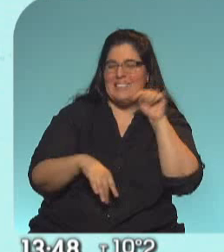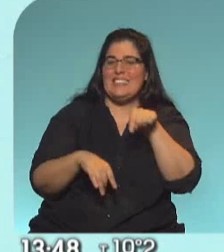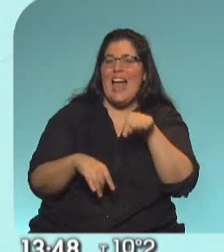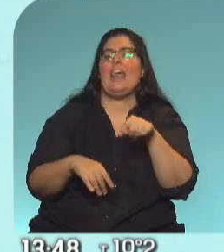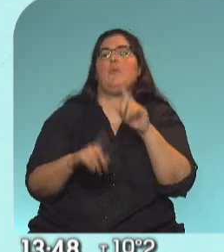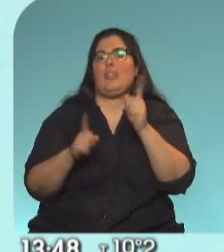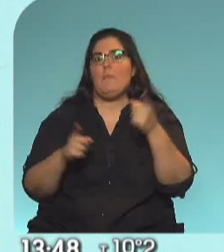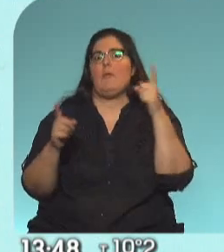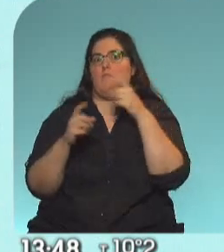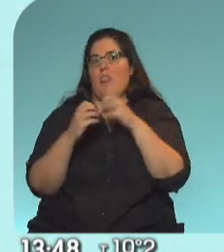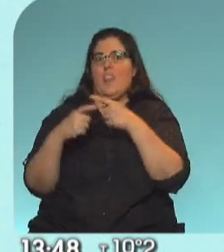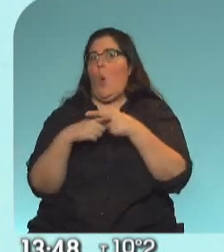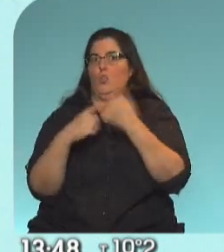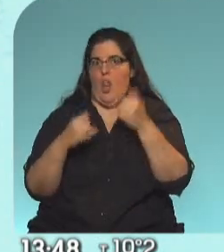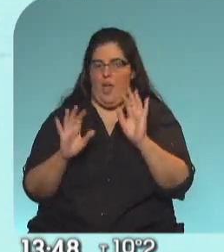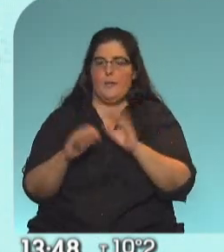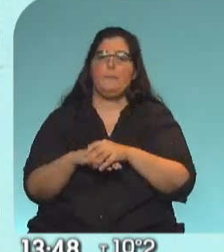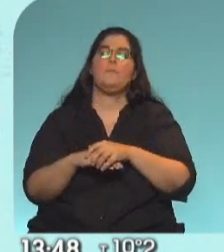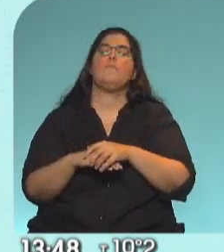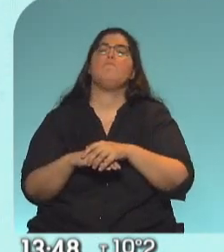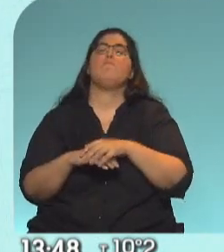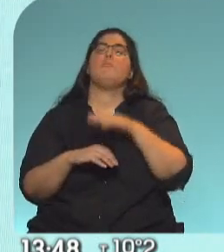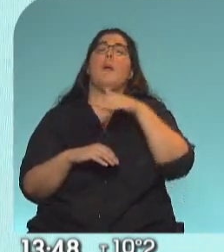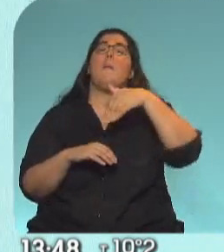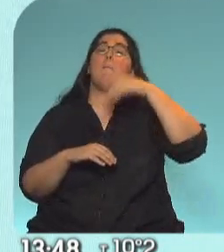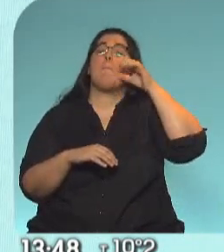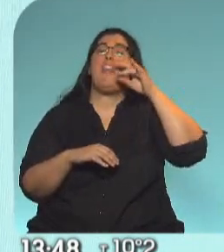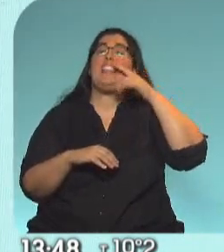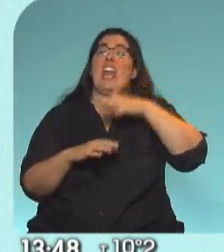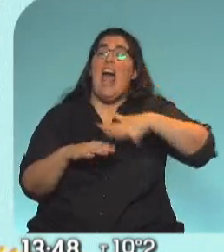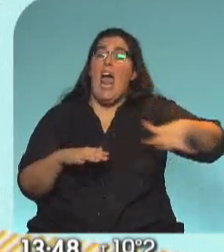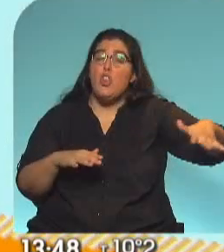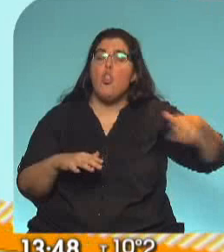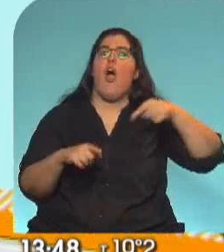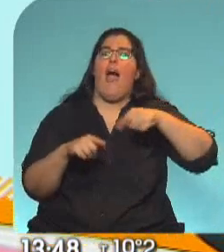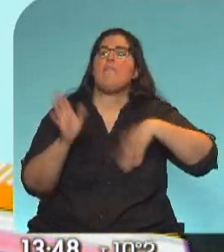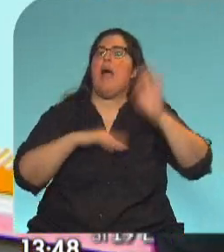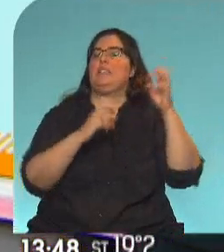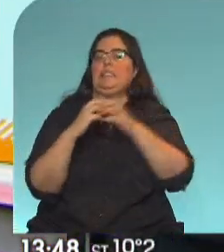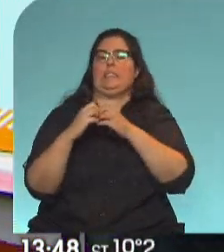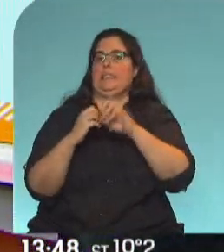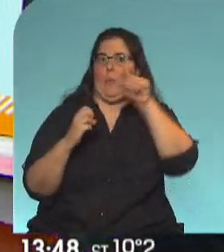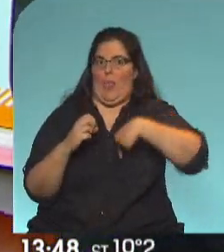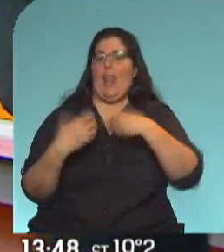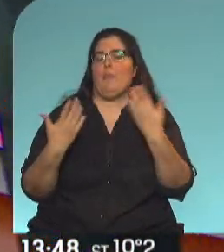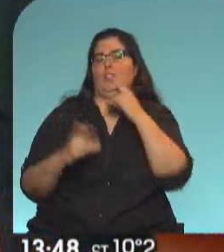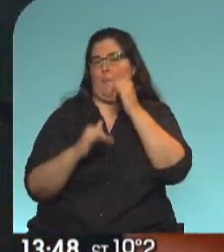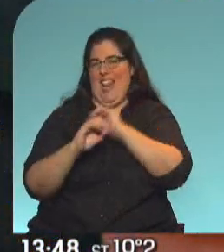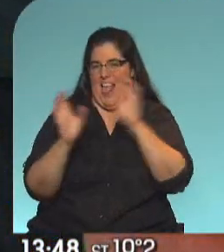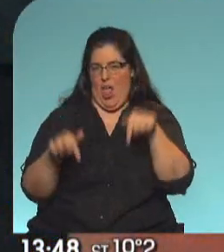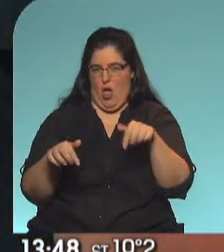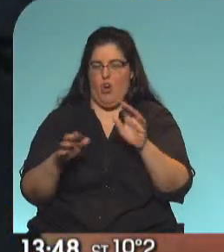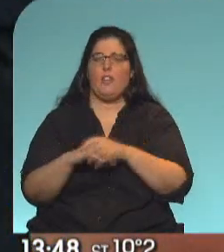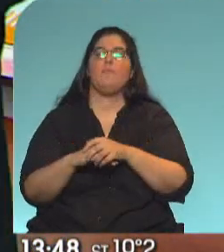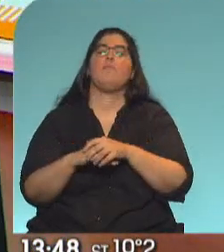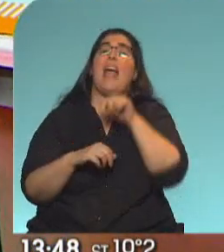otro escenario de discusión. Lo que pasa es que en el Mediterráneo es donde explotó el conflicto a raíz de esta situación, y es lo que vamos a explicar ahora. De hecho, ahí